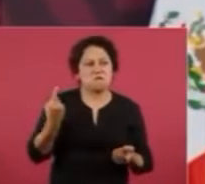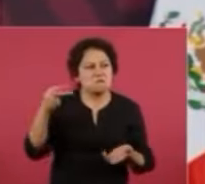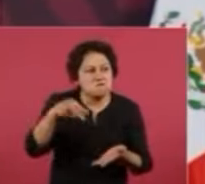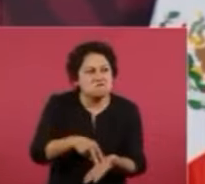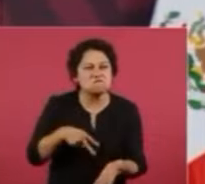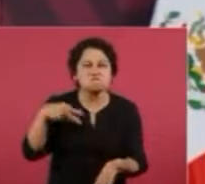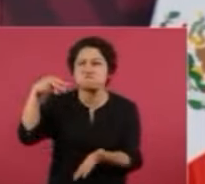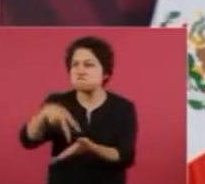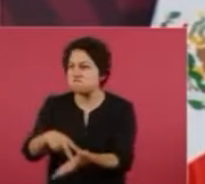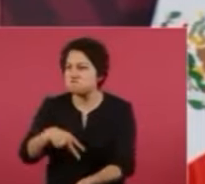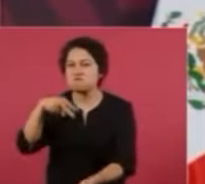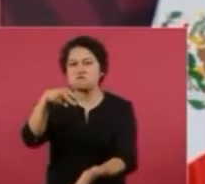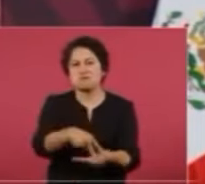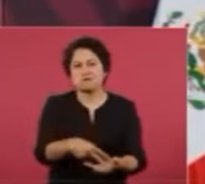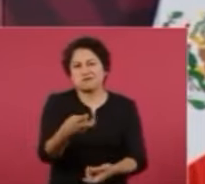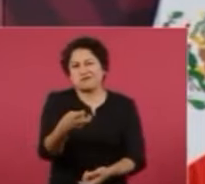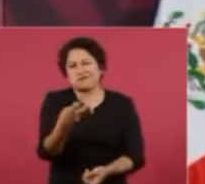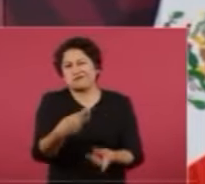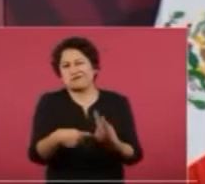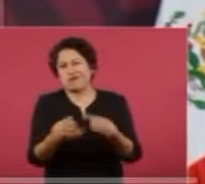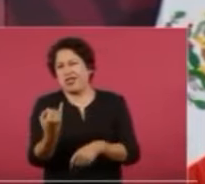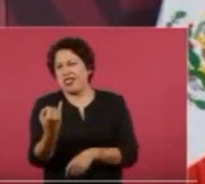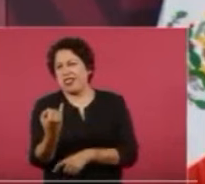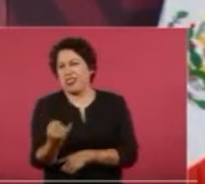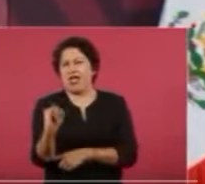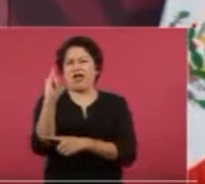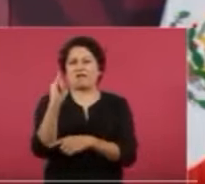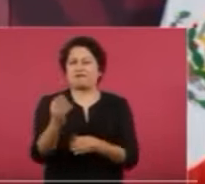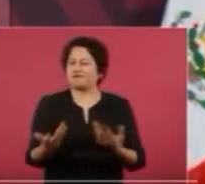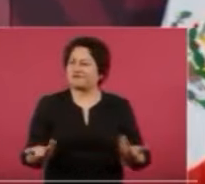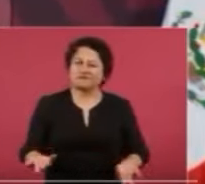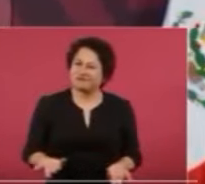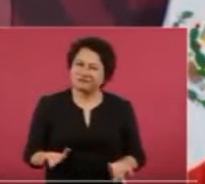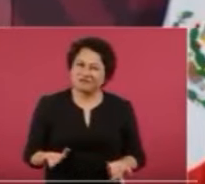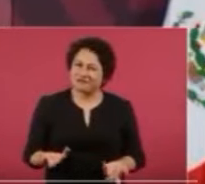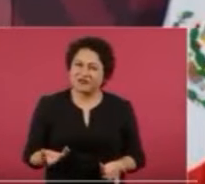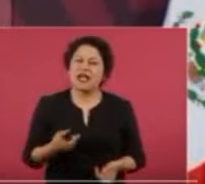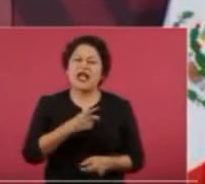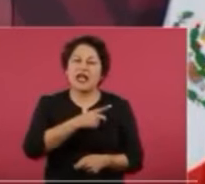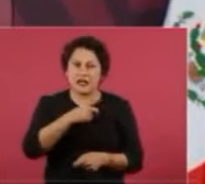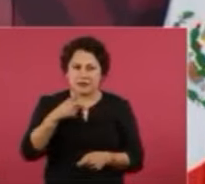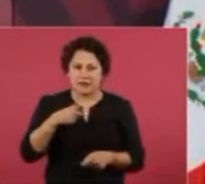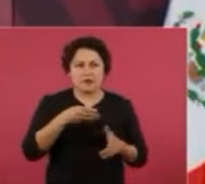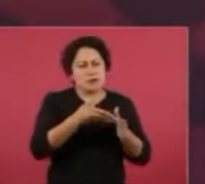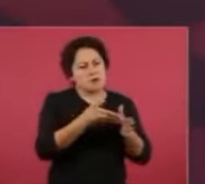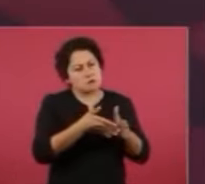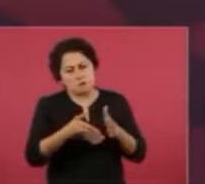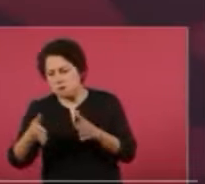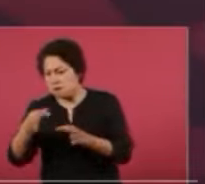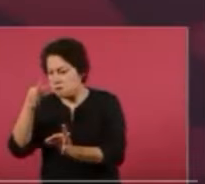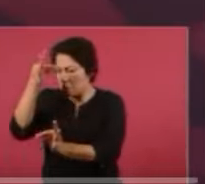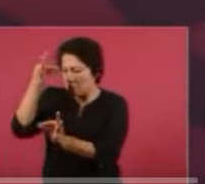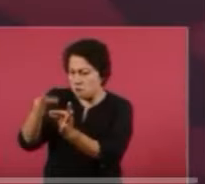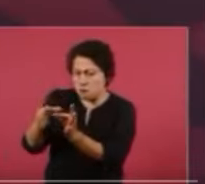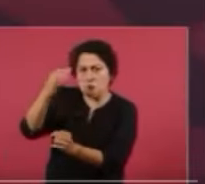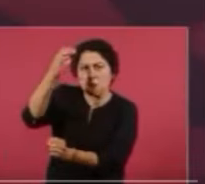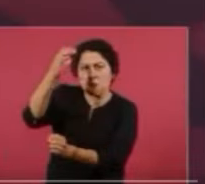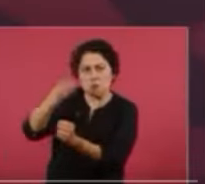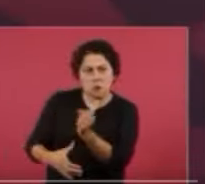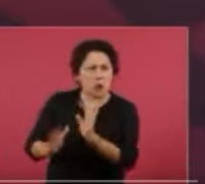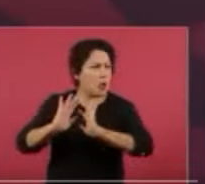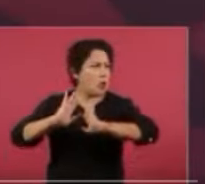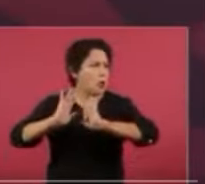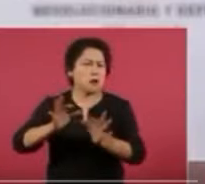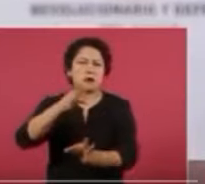entonces hay que saber este retirarse a tiempo y lo otro es no